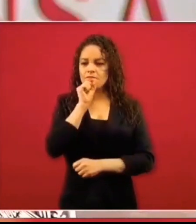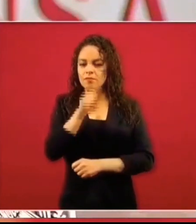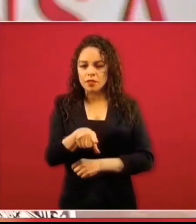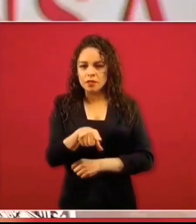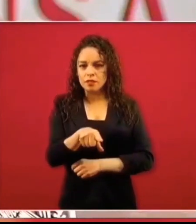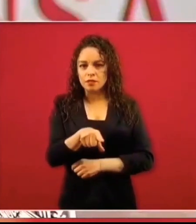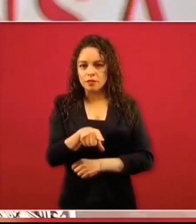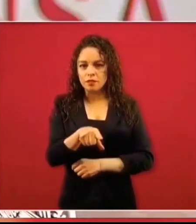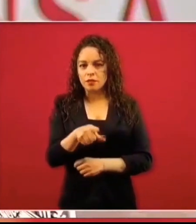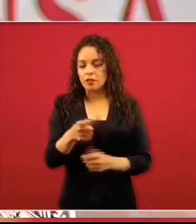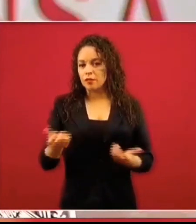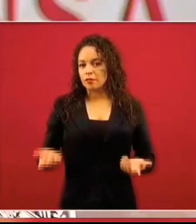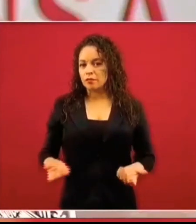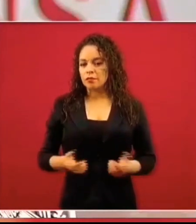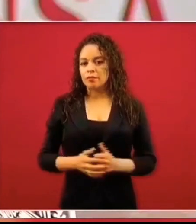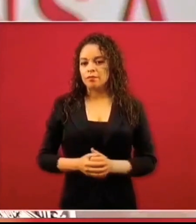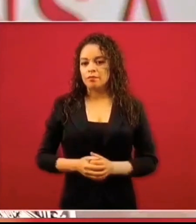muy